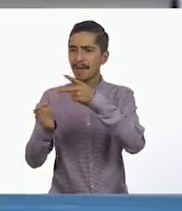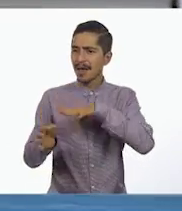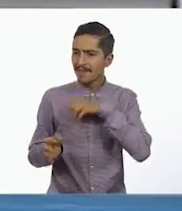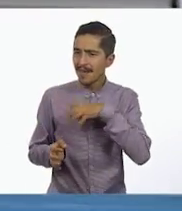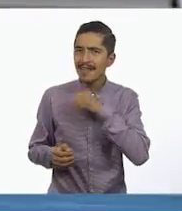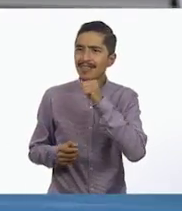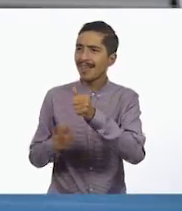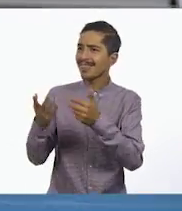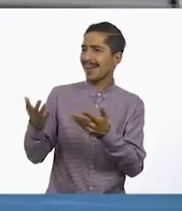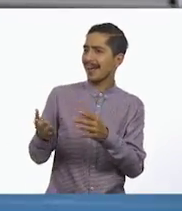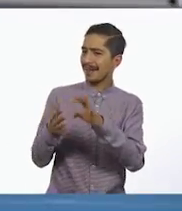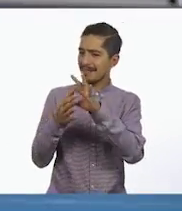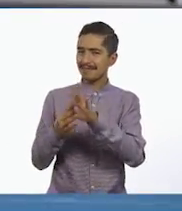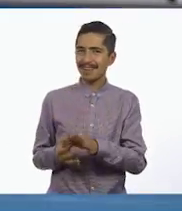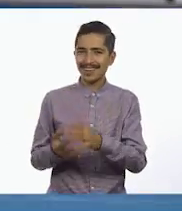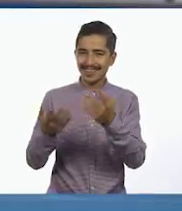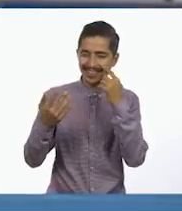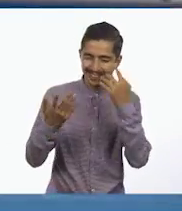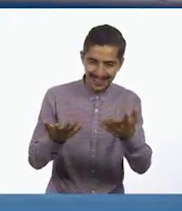¿Ya ves? ¿Otra vez?